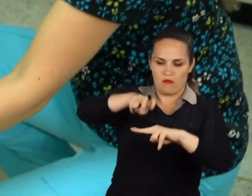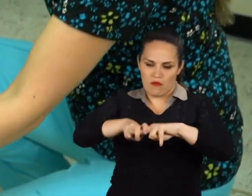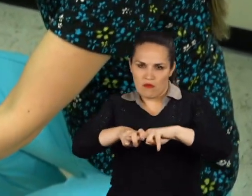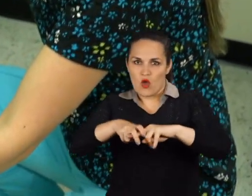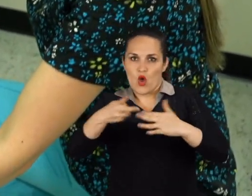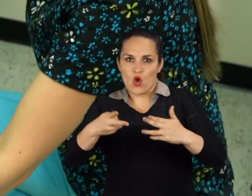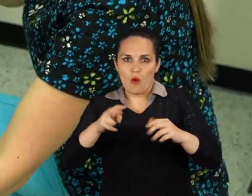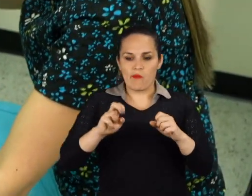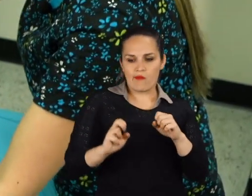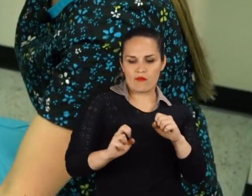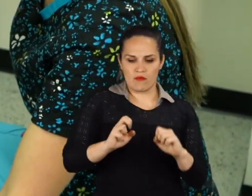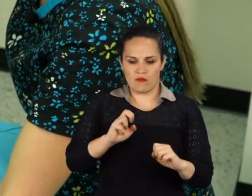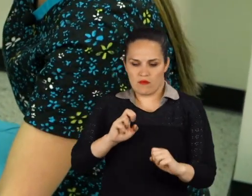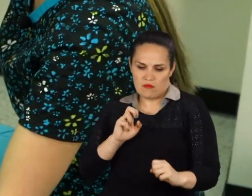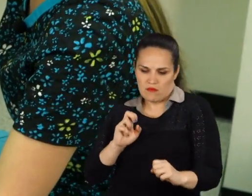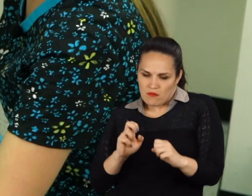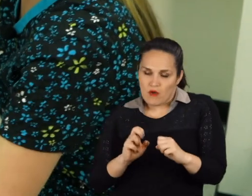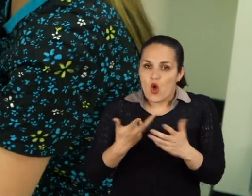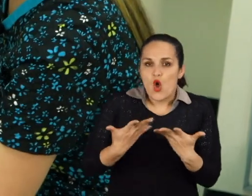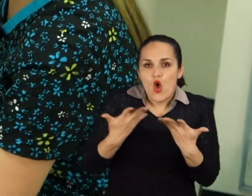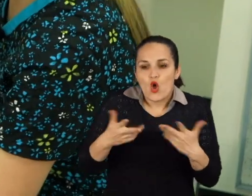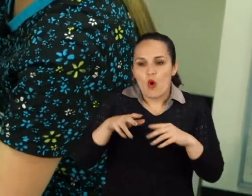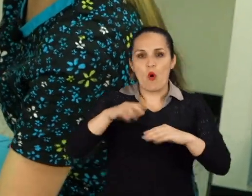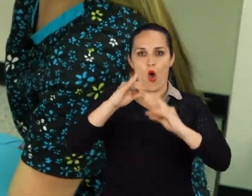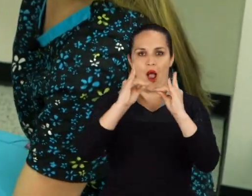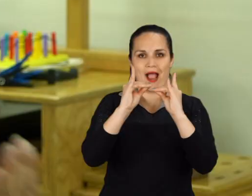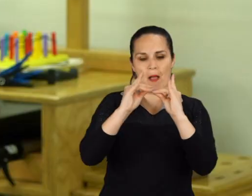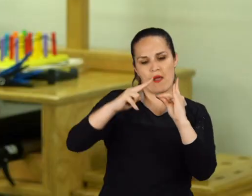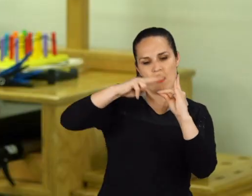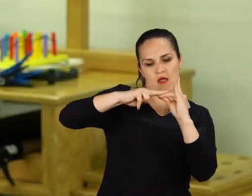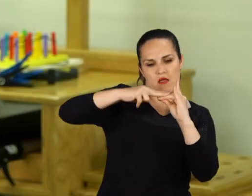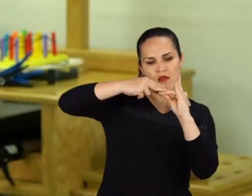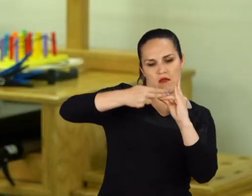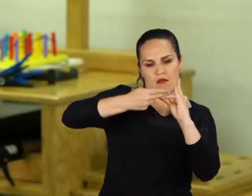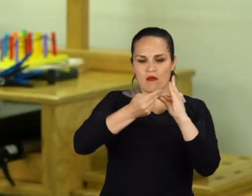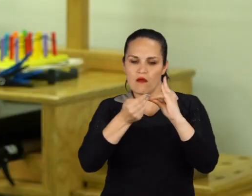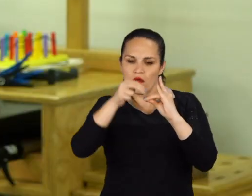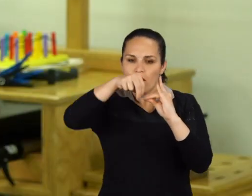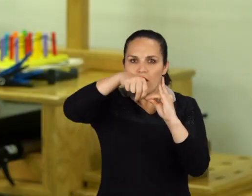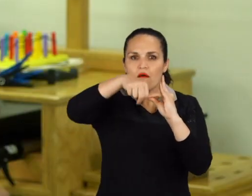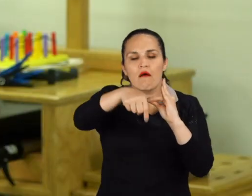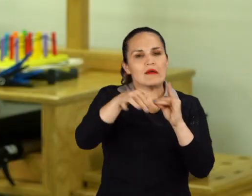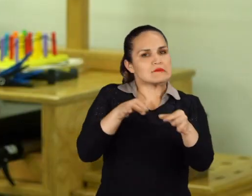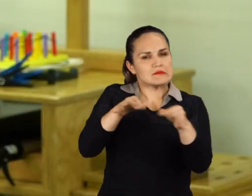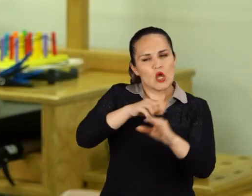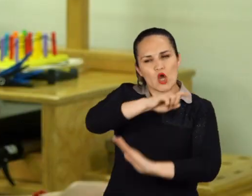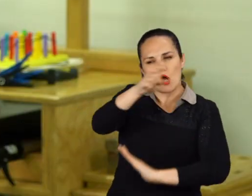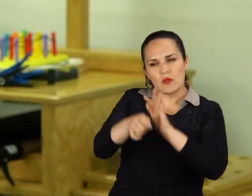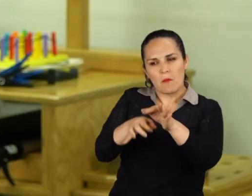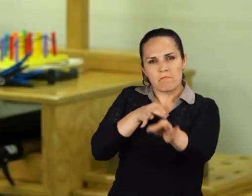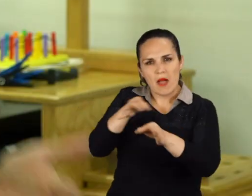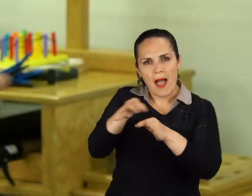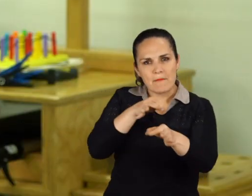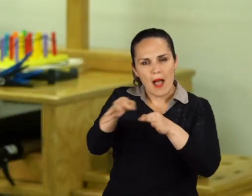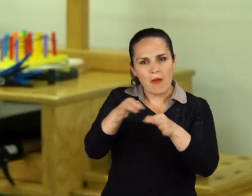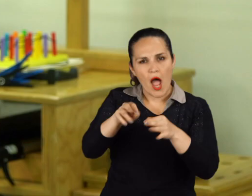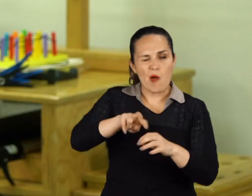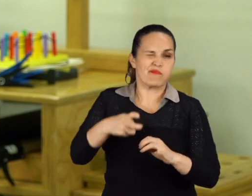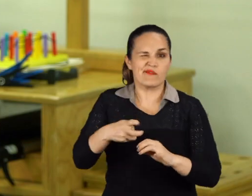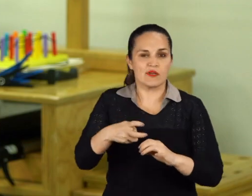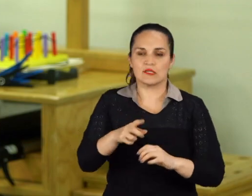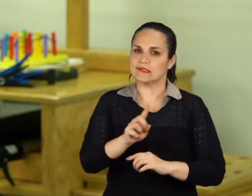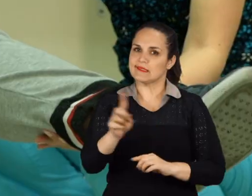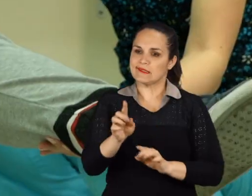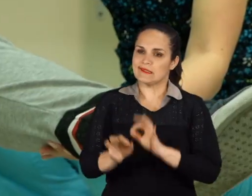postural, cómo se cambian de posición, cómo se deben movilizar en cama para hacer traslados y transferencias y así proteger la articulación después